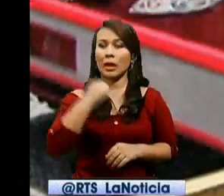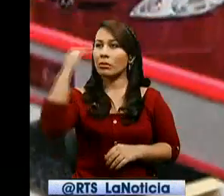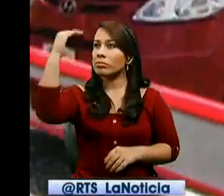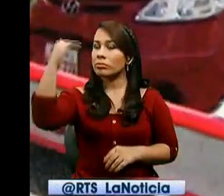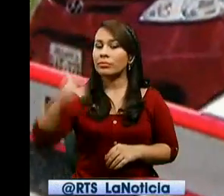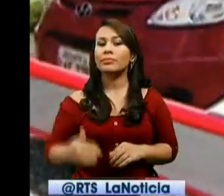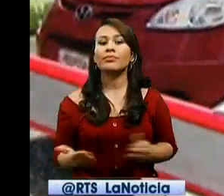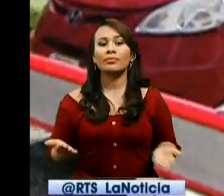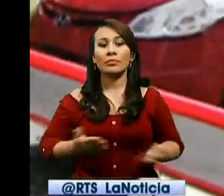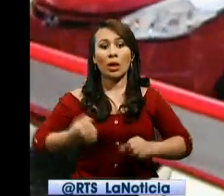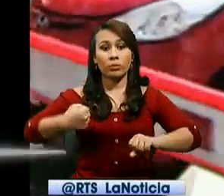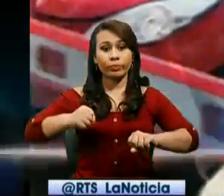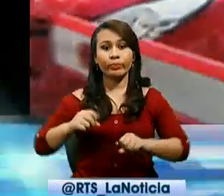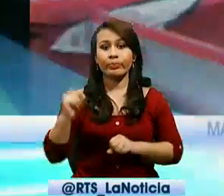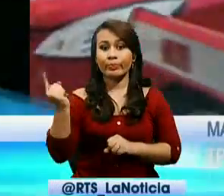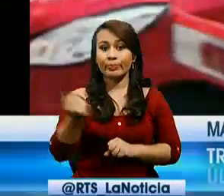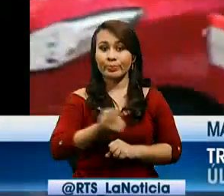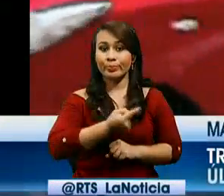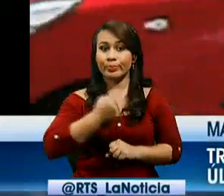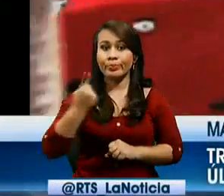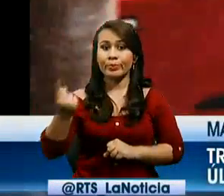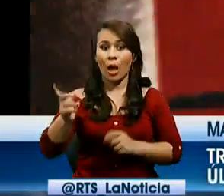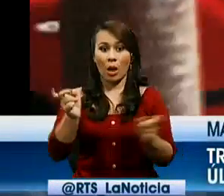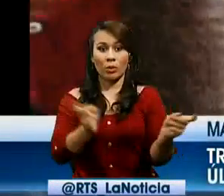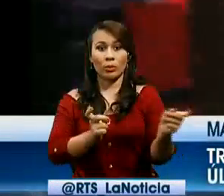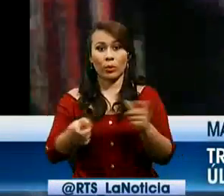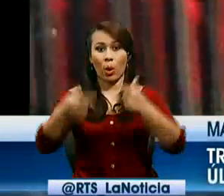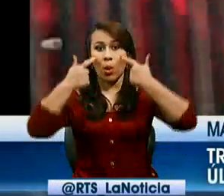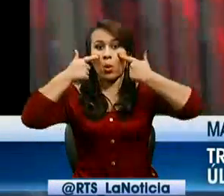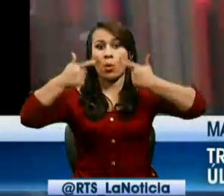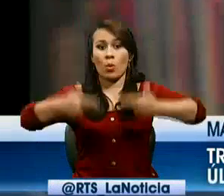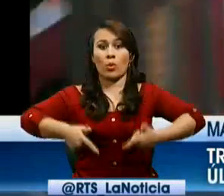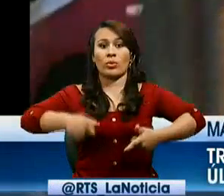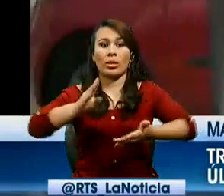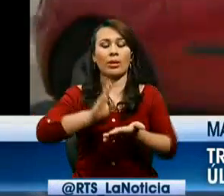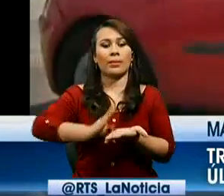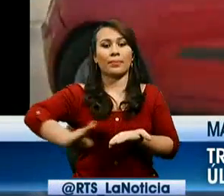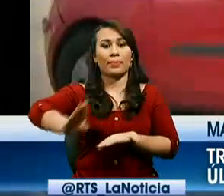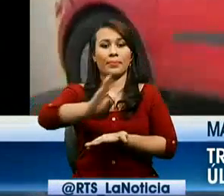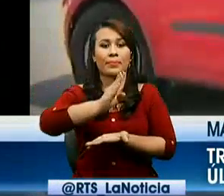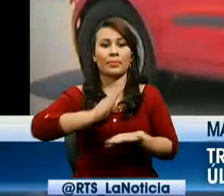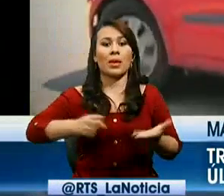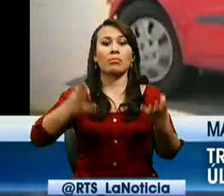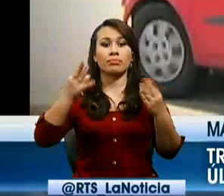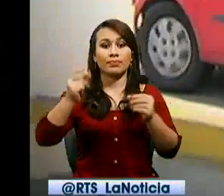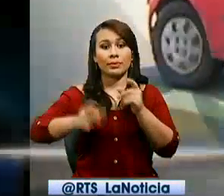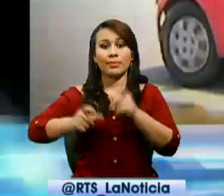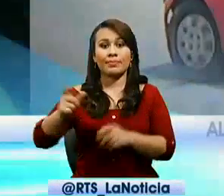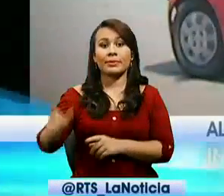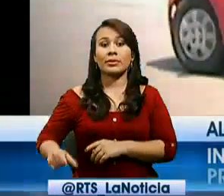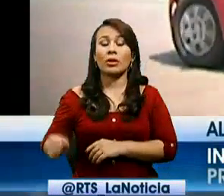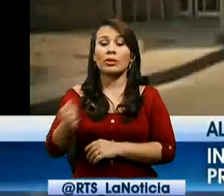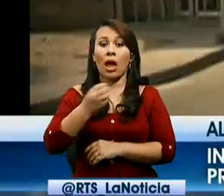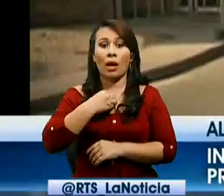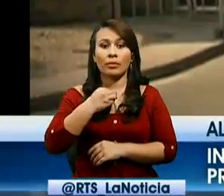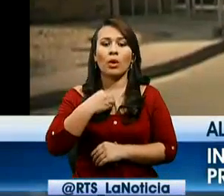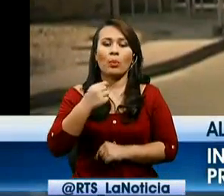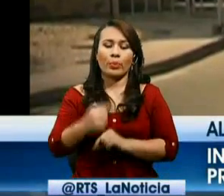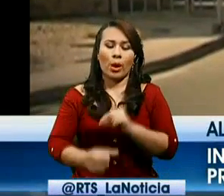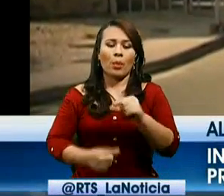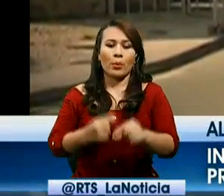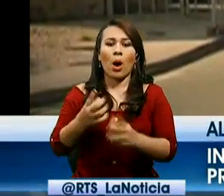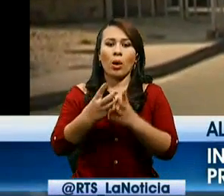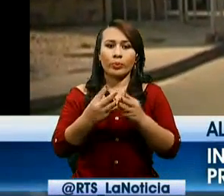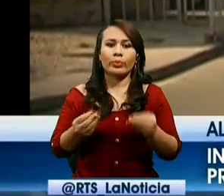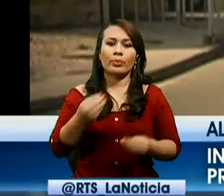un ronda que hace, él vigila la ciudadela. Para algunos moradores la situación ha ido mejorando y se